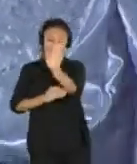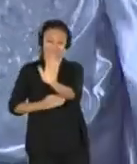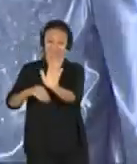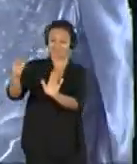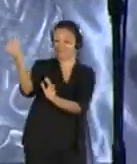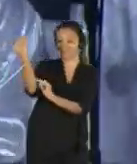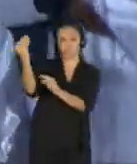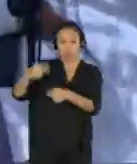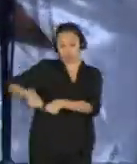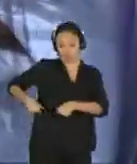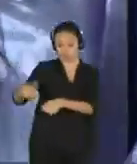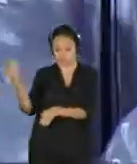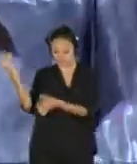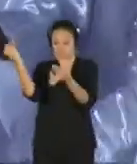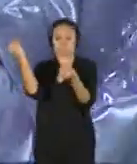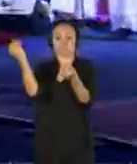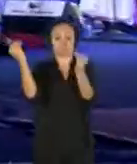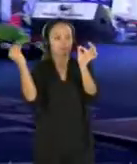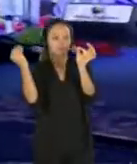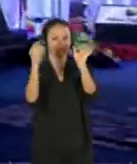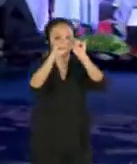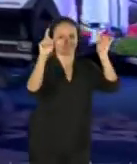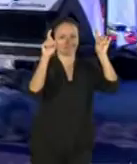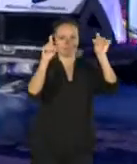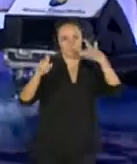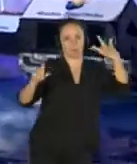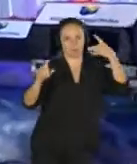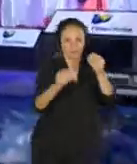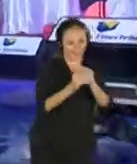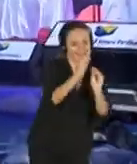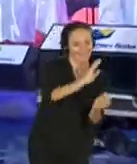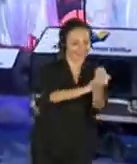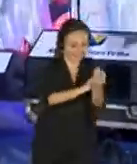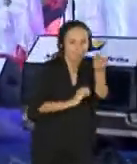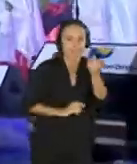con una costilla y un poco más, aquí funde casa Tomás.